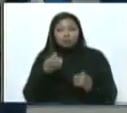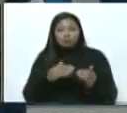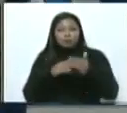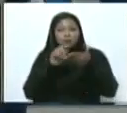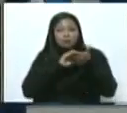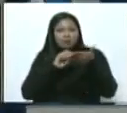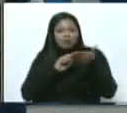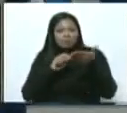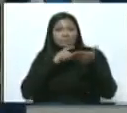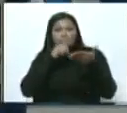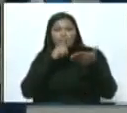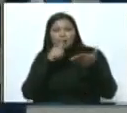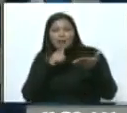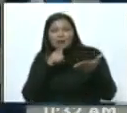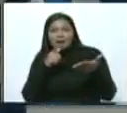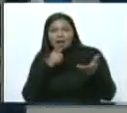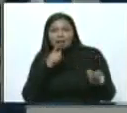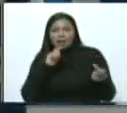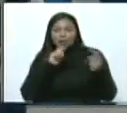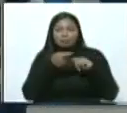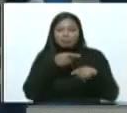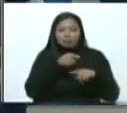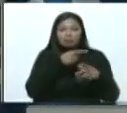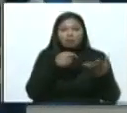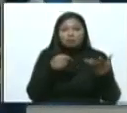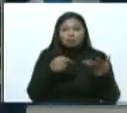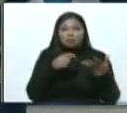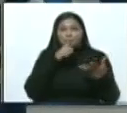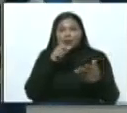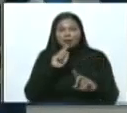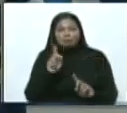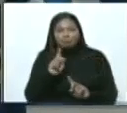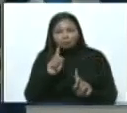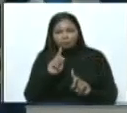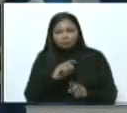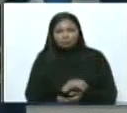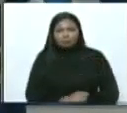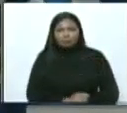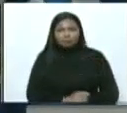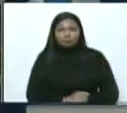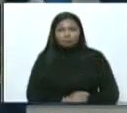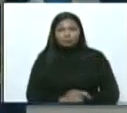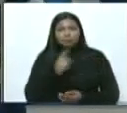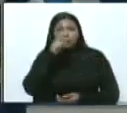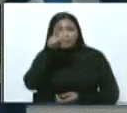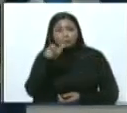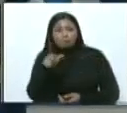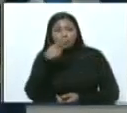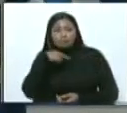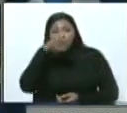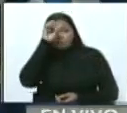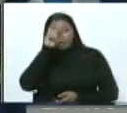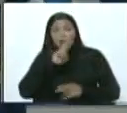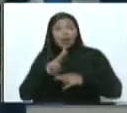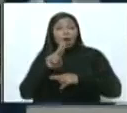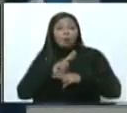chimba trasladar el material estratégico. Esa es una víctima que la